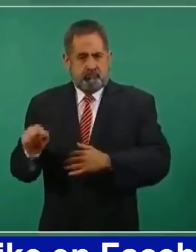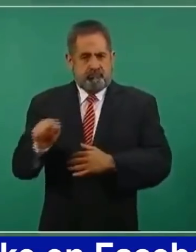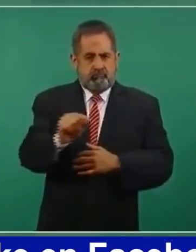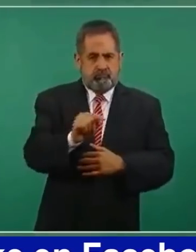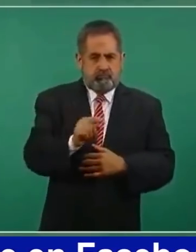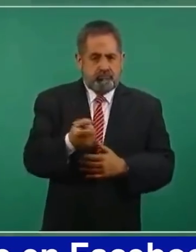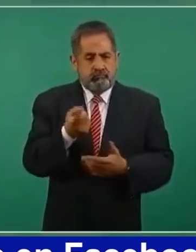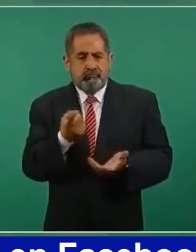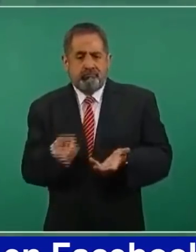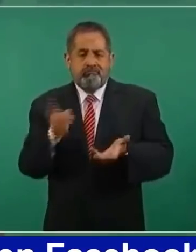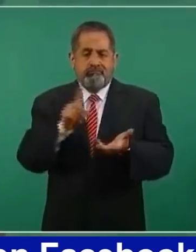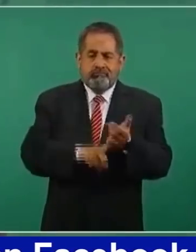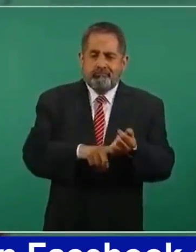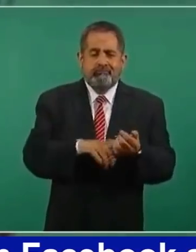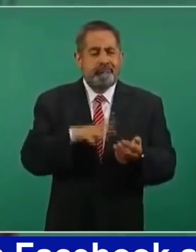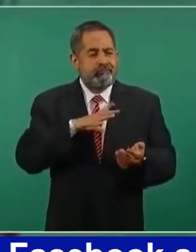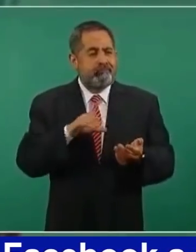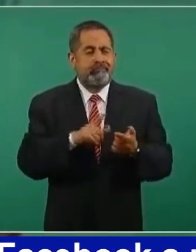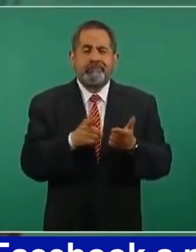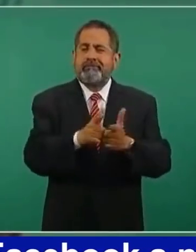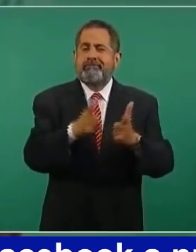hay partidos informales